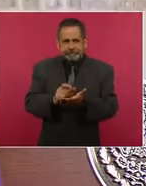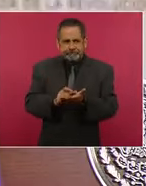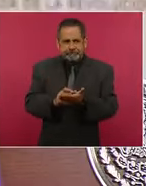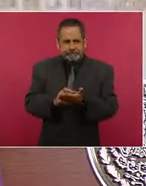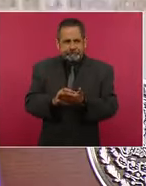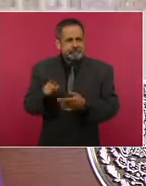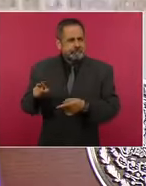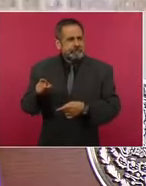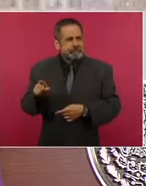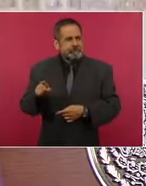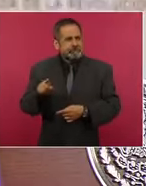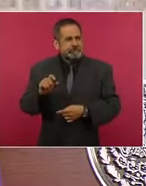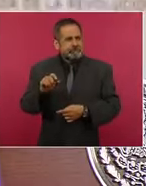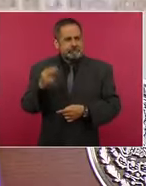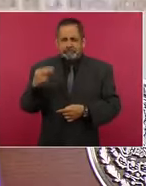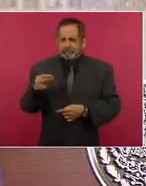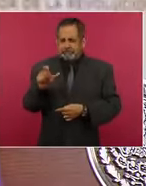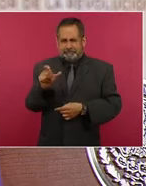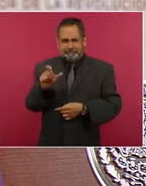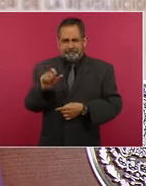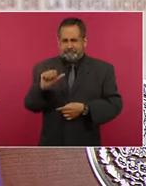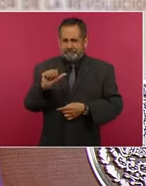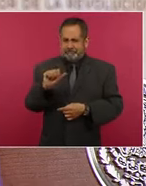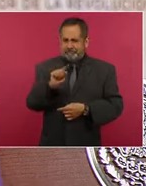un azteca,